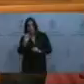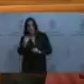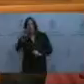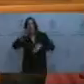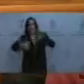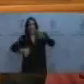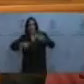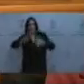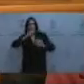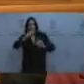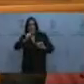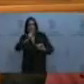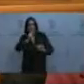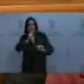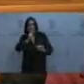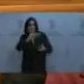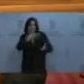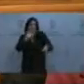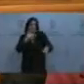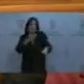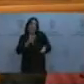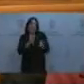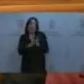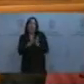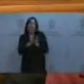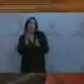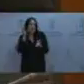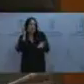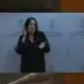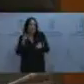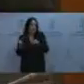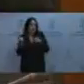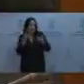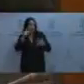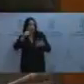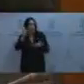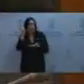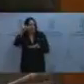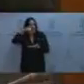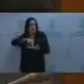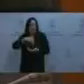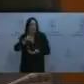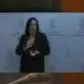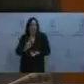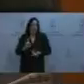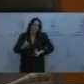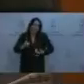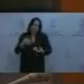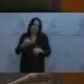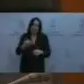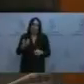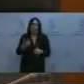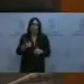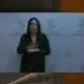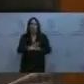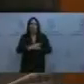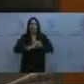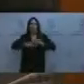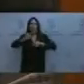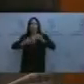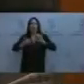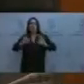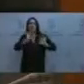que usted conocerá, y si no, que los cuente su compañera, que no me extraña que no venga hoy, la consejera de Fomento y Ordenación del